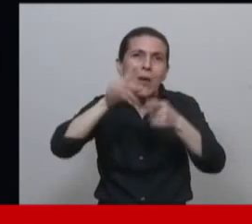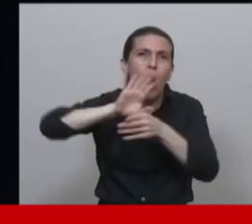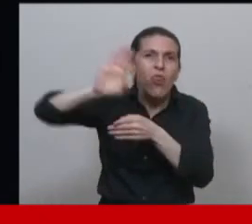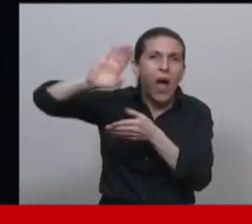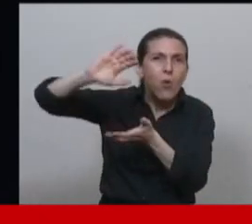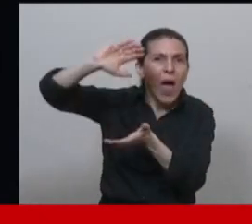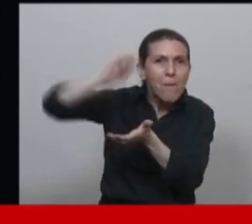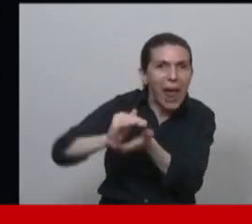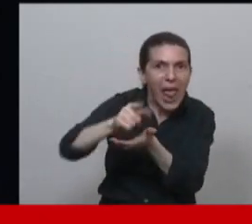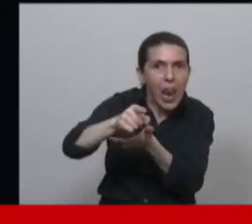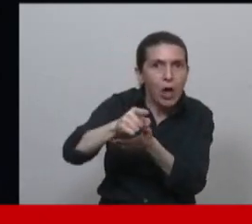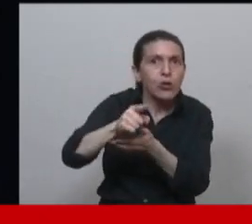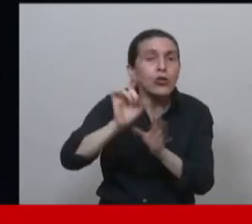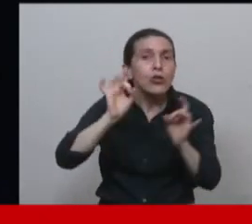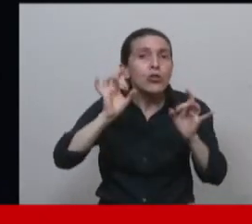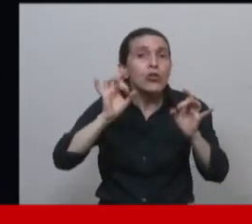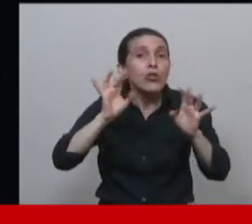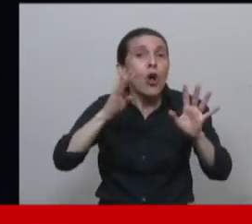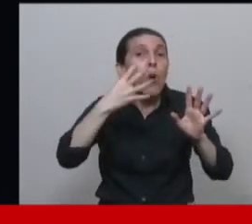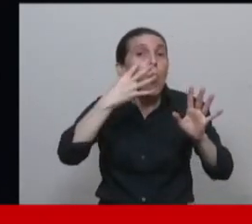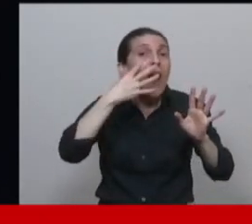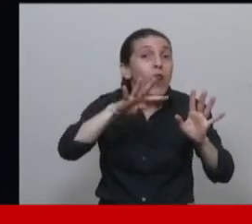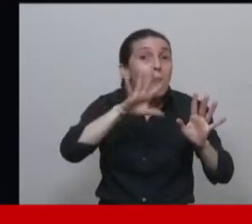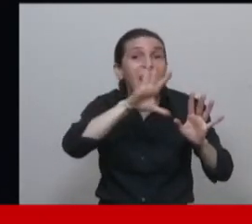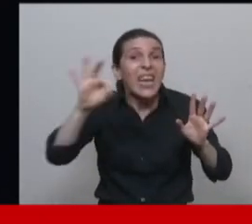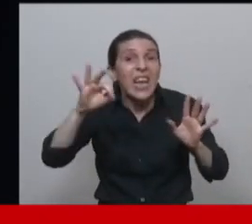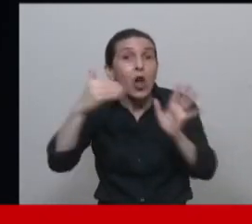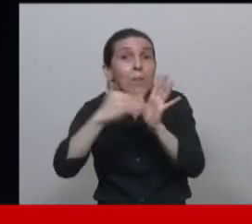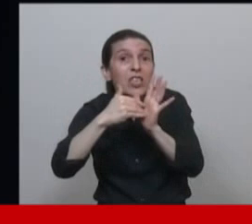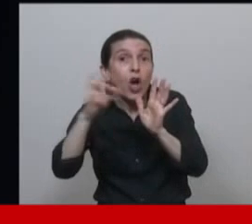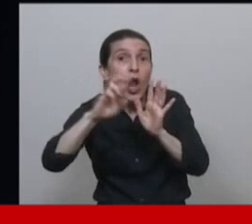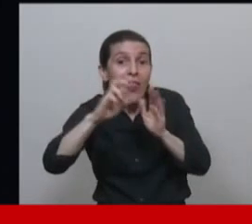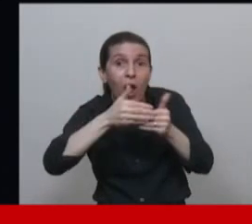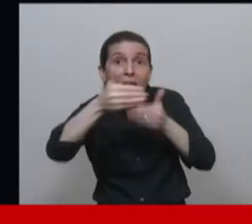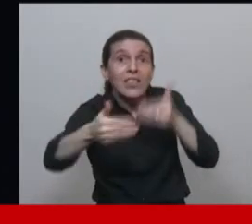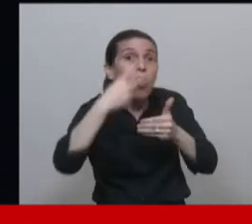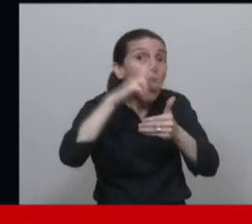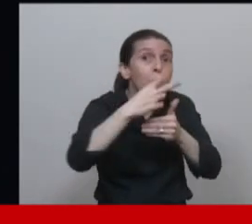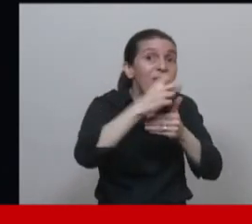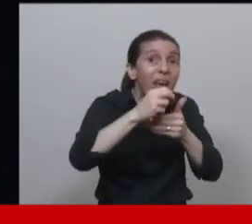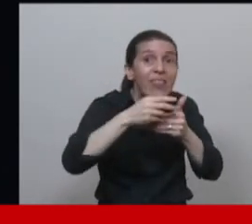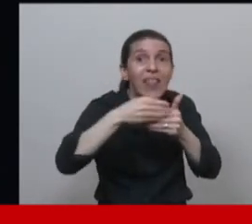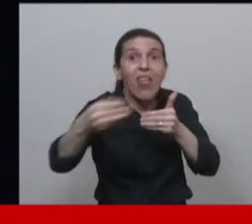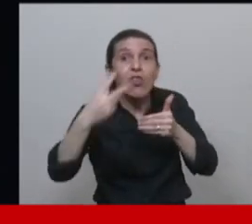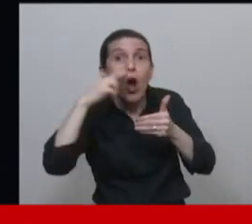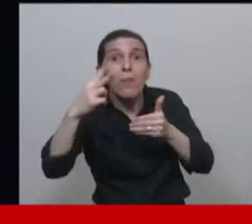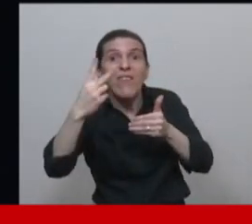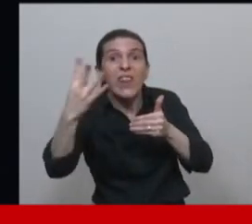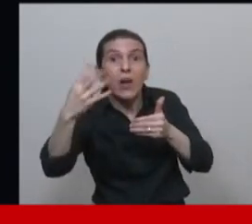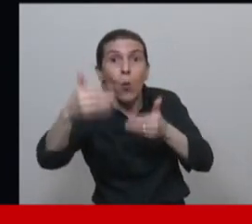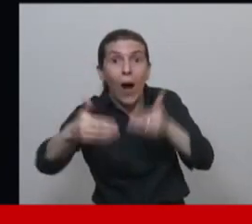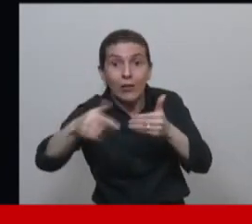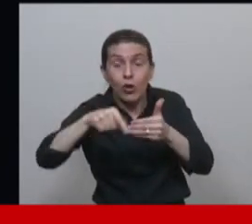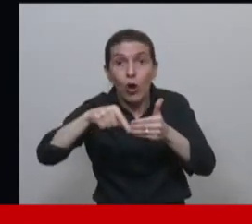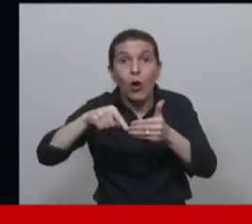plazo, solamente 4.500 millones de dólares entre el 2020 y el 2024, incluyendo tanto la